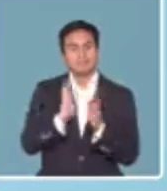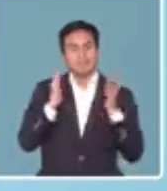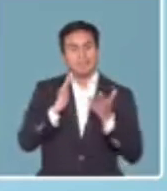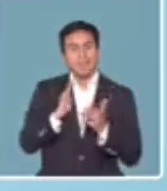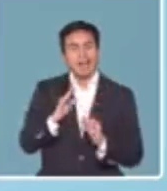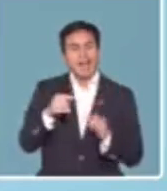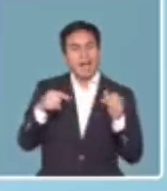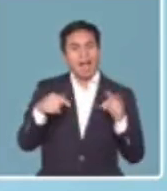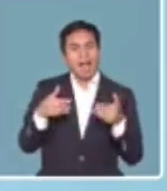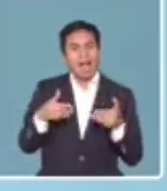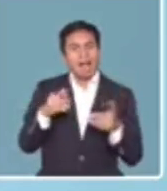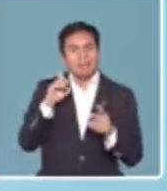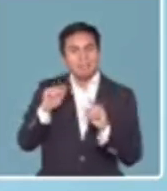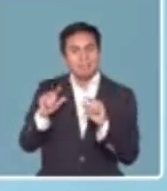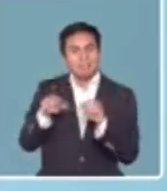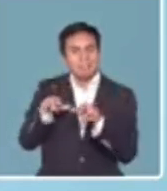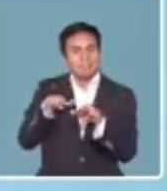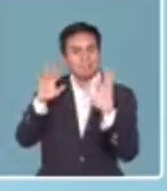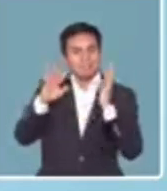Ahora,